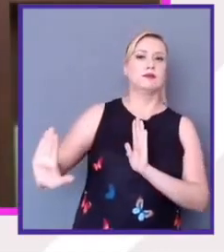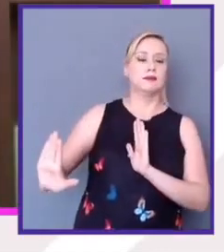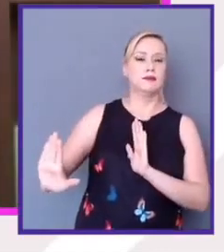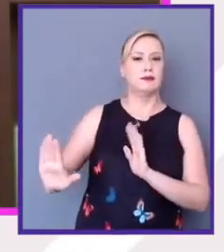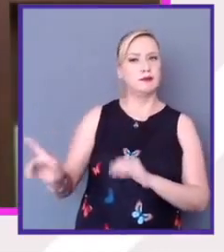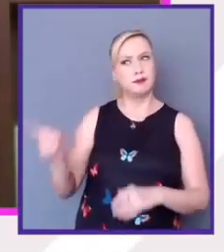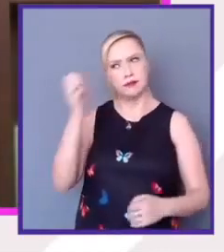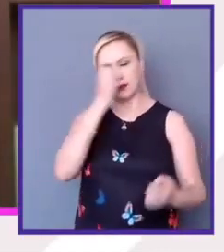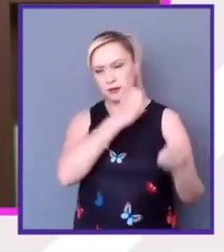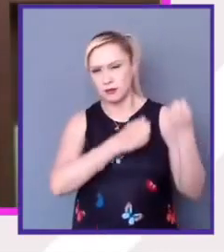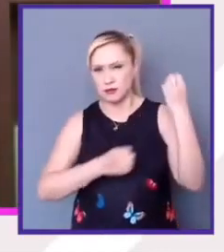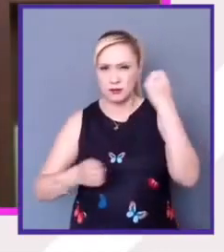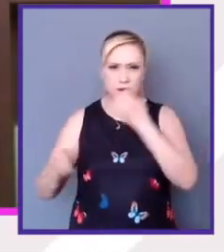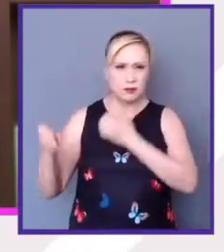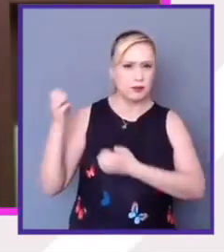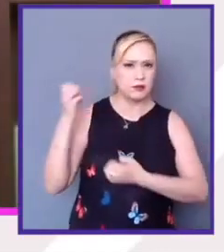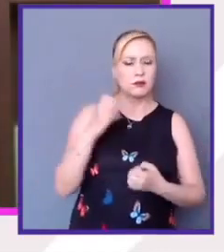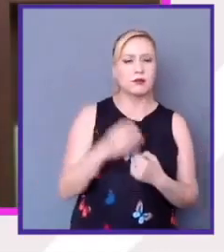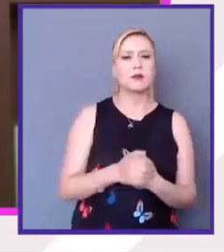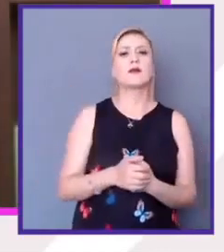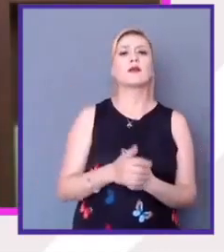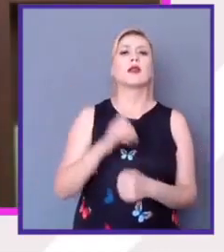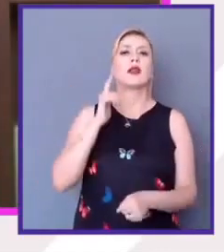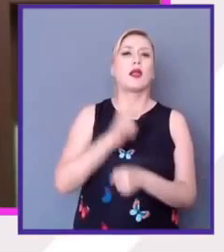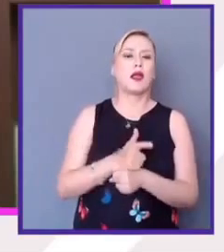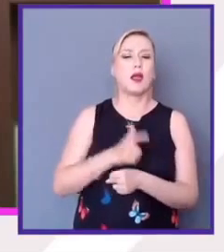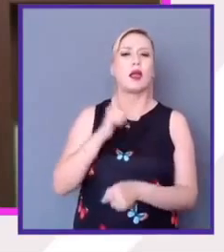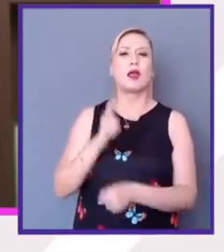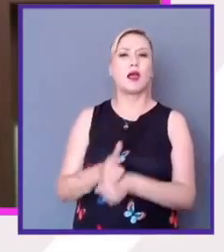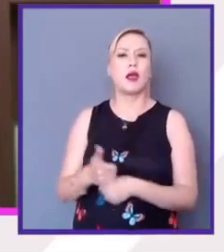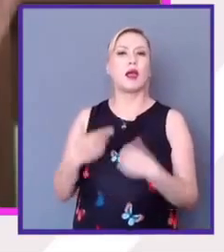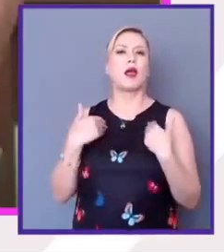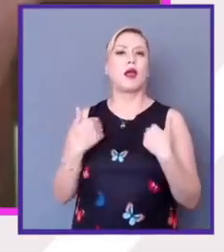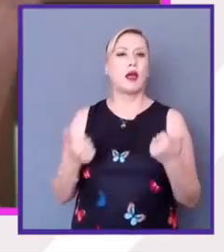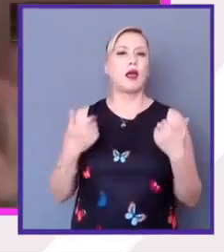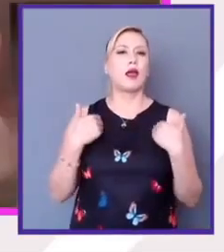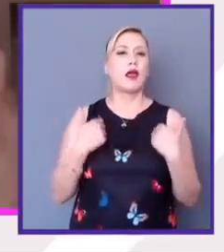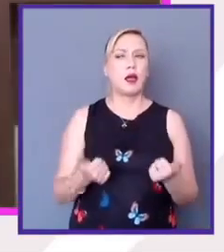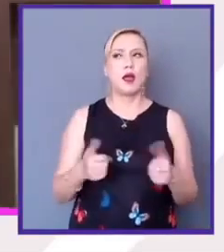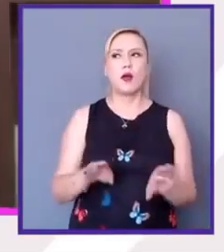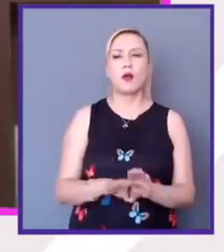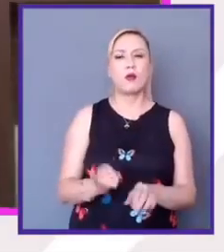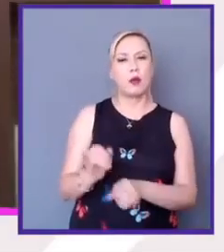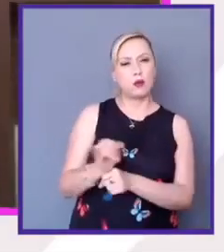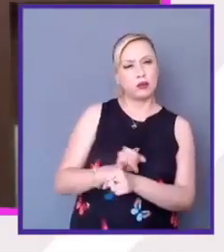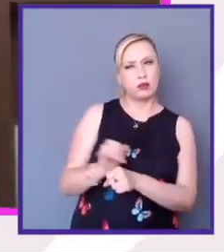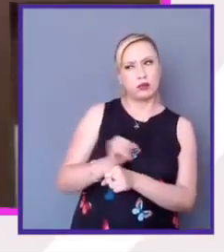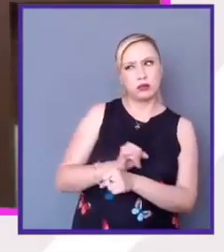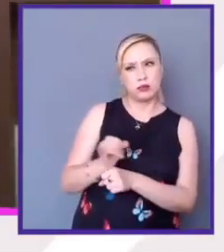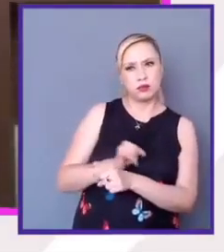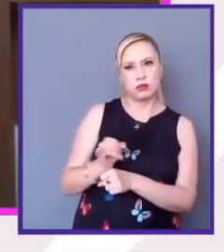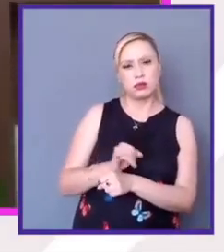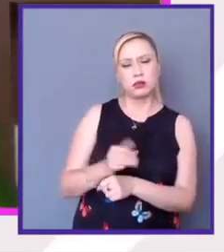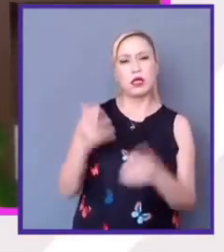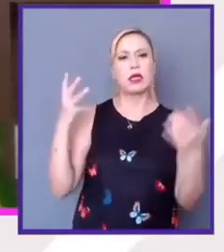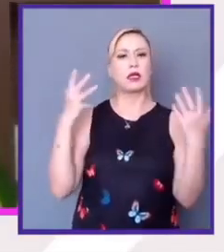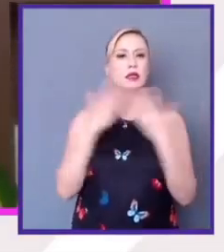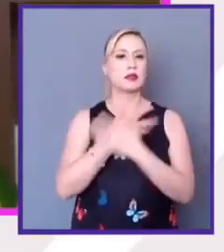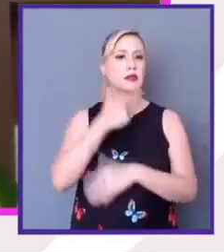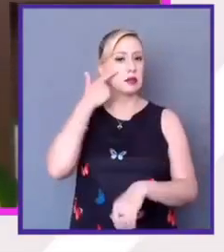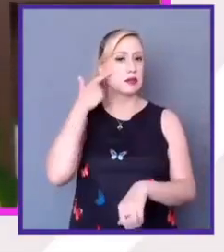que esto al mismo tiempo nos permita realizar una especie de auditoría con perspectiva antirracista y